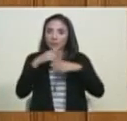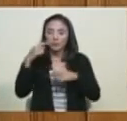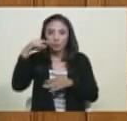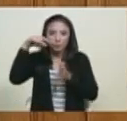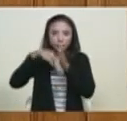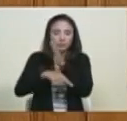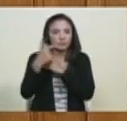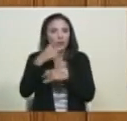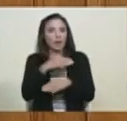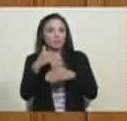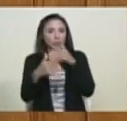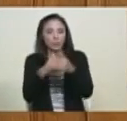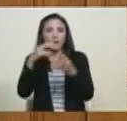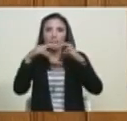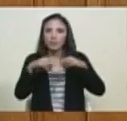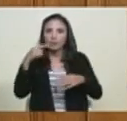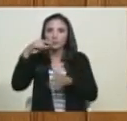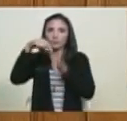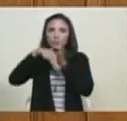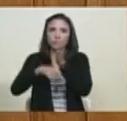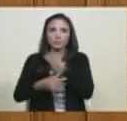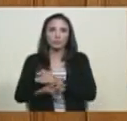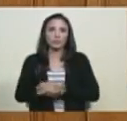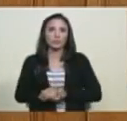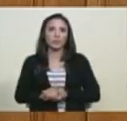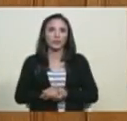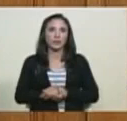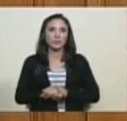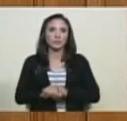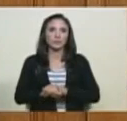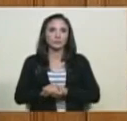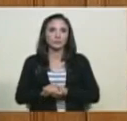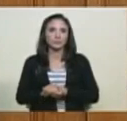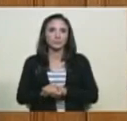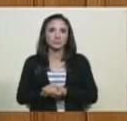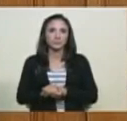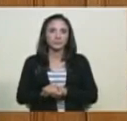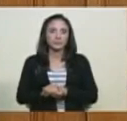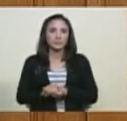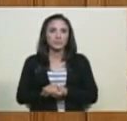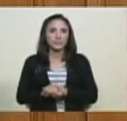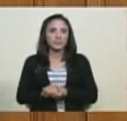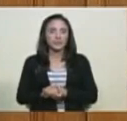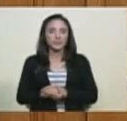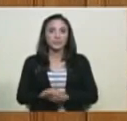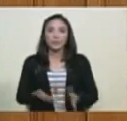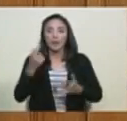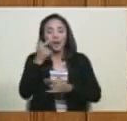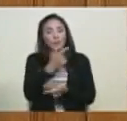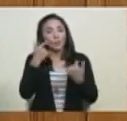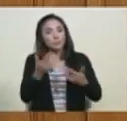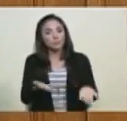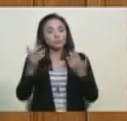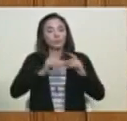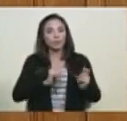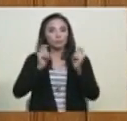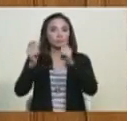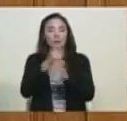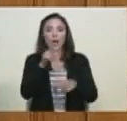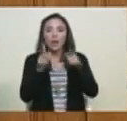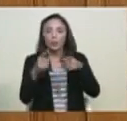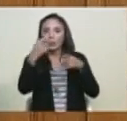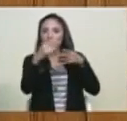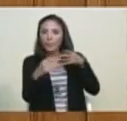muy, pero muy avanzada. Yo ahora les voy a dar algunos elementos y voy a pedir el apoyo de ustedes para la captura de otros